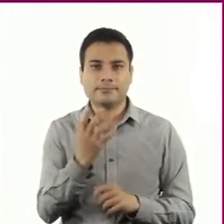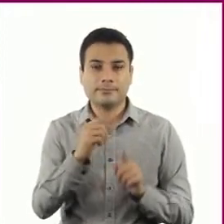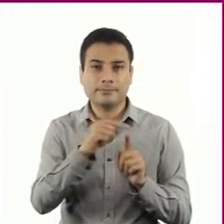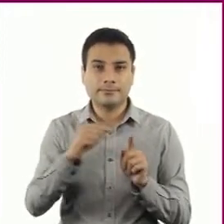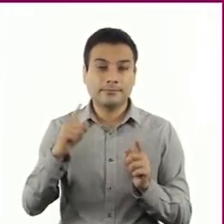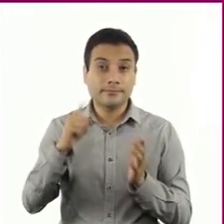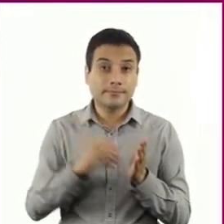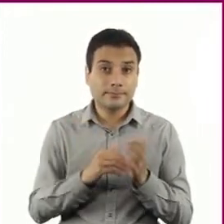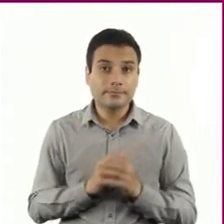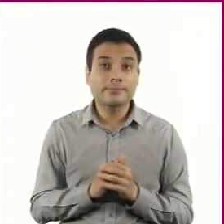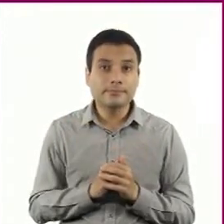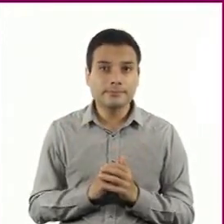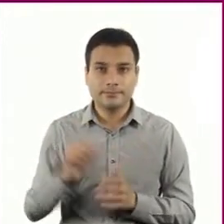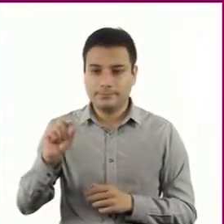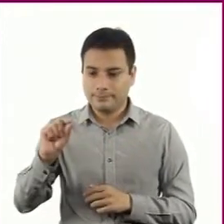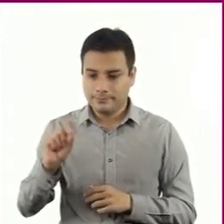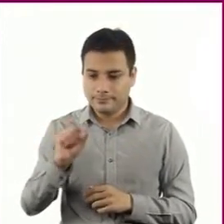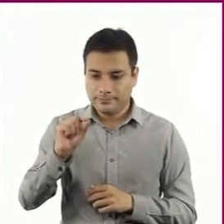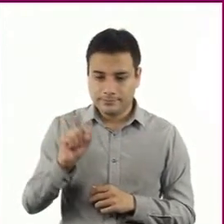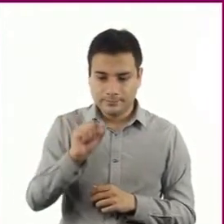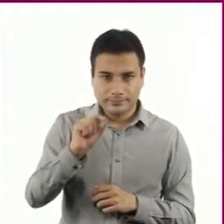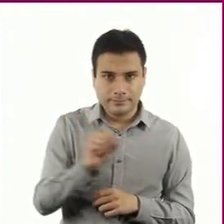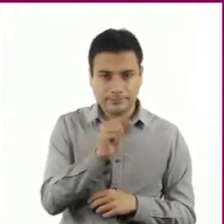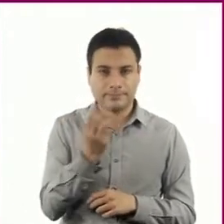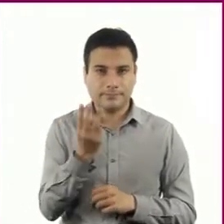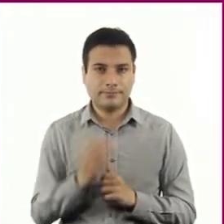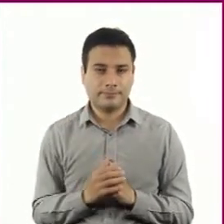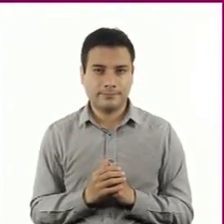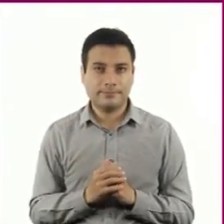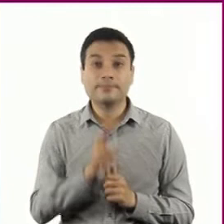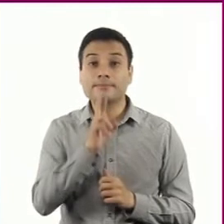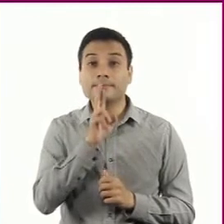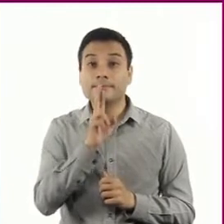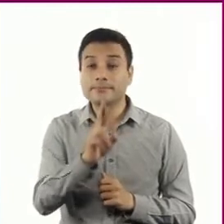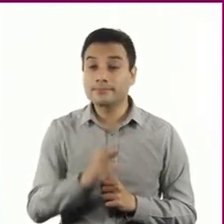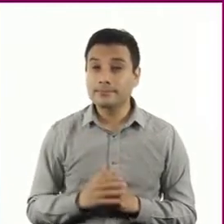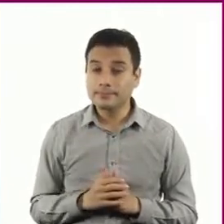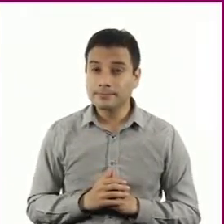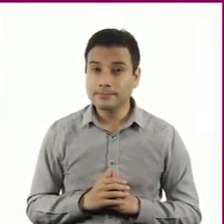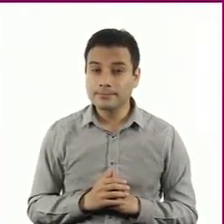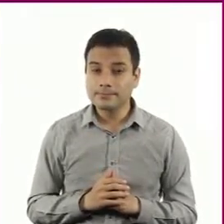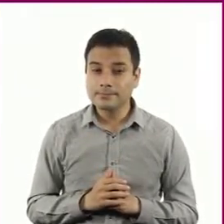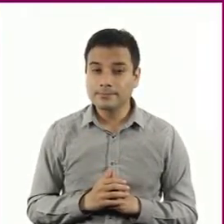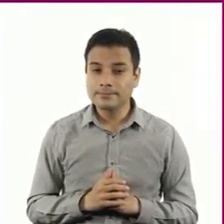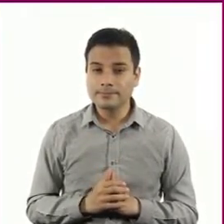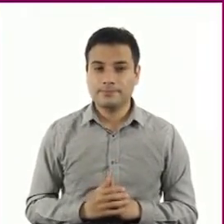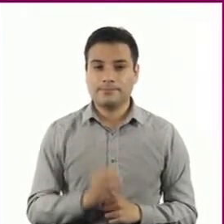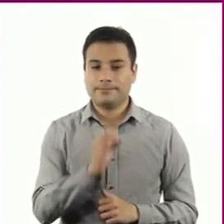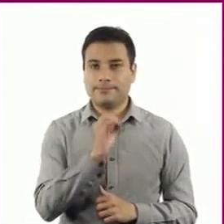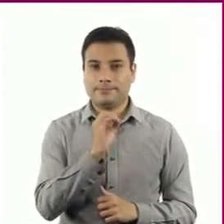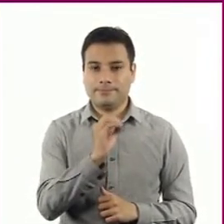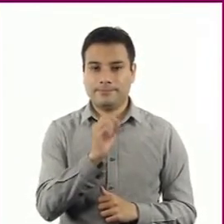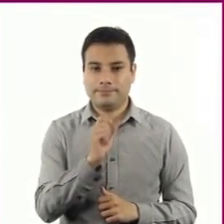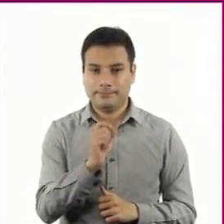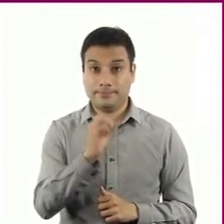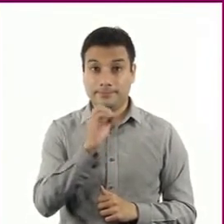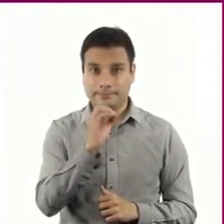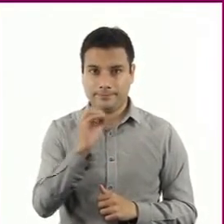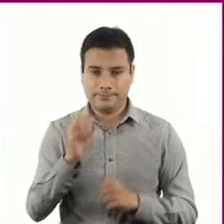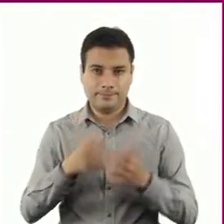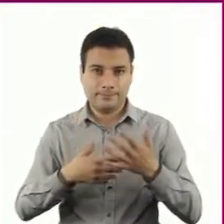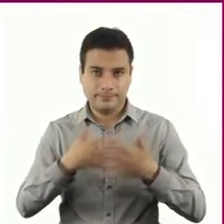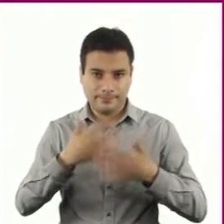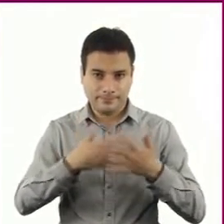punto decimal se recorre tres cifras a la izquierda, así que 1.5 entre 1000 es igual a 15 diez milésimos.